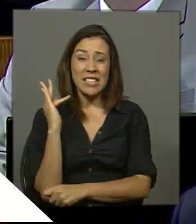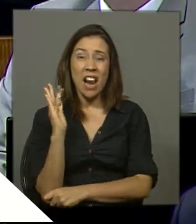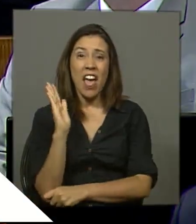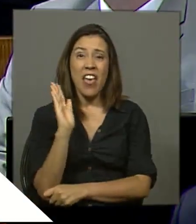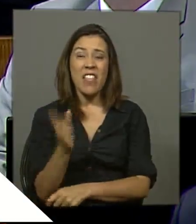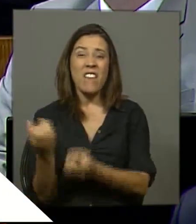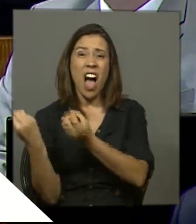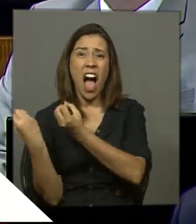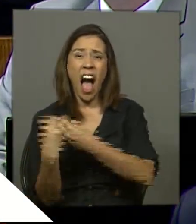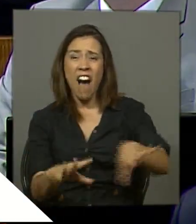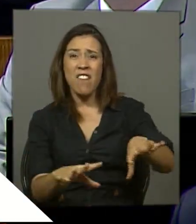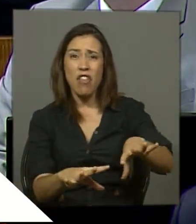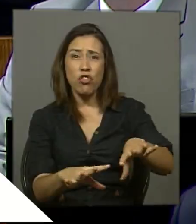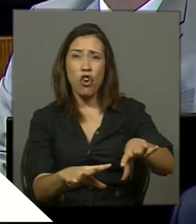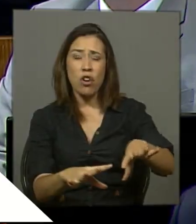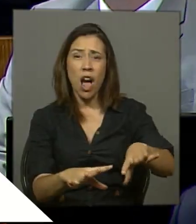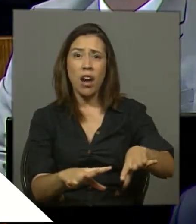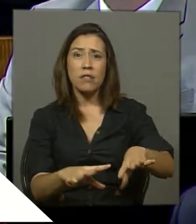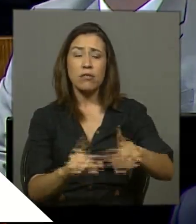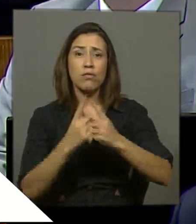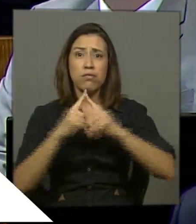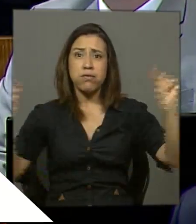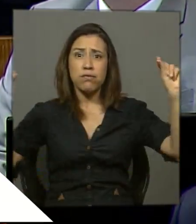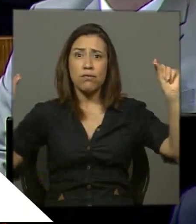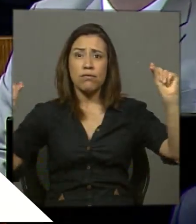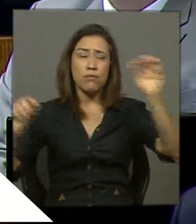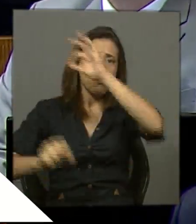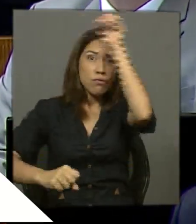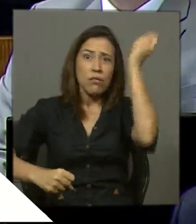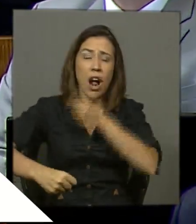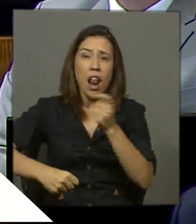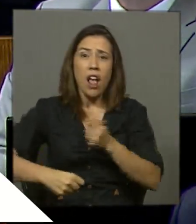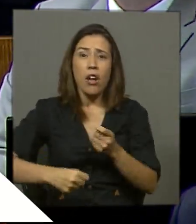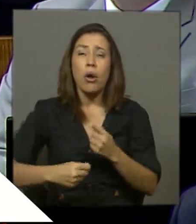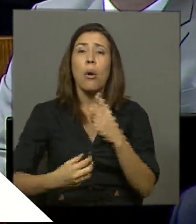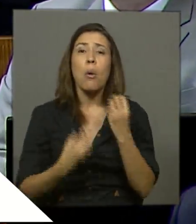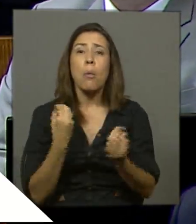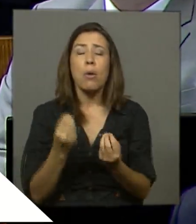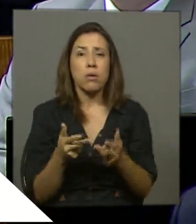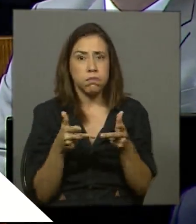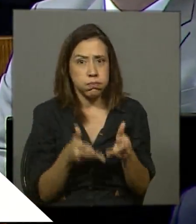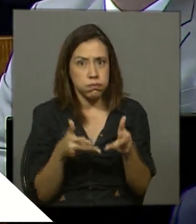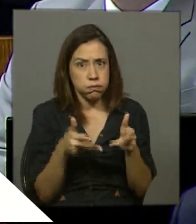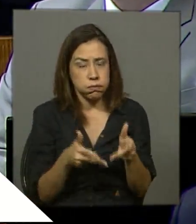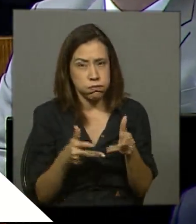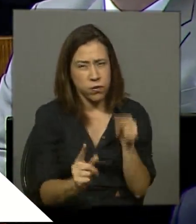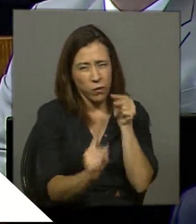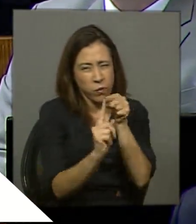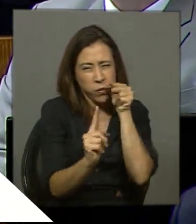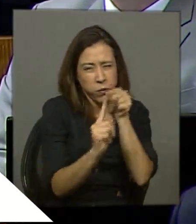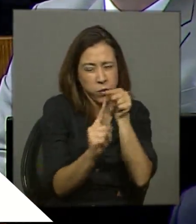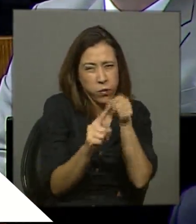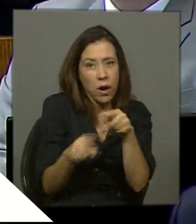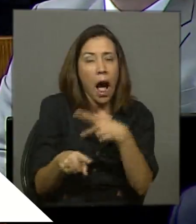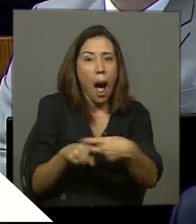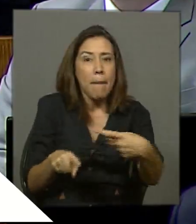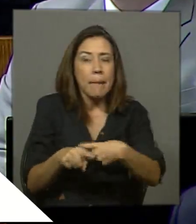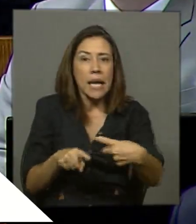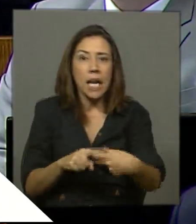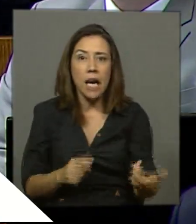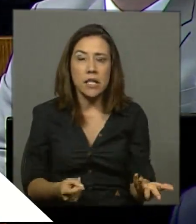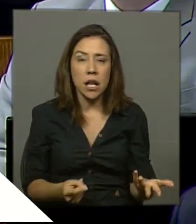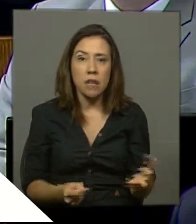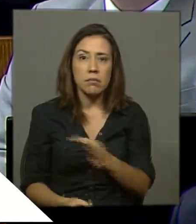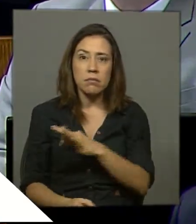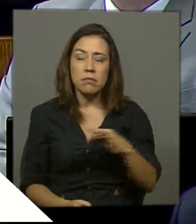debido abandonar la araucanía y la han abandonado por hostigamiento y por amenazas ministro